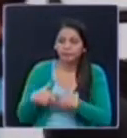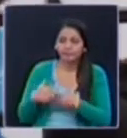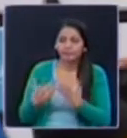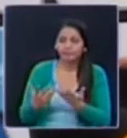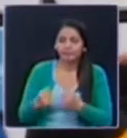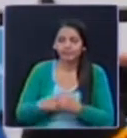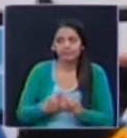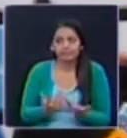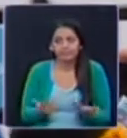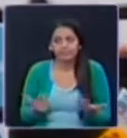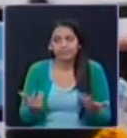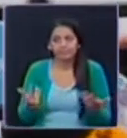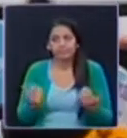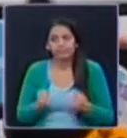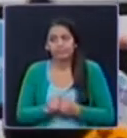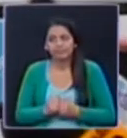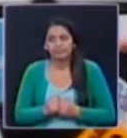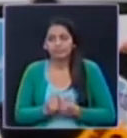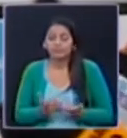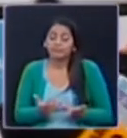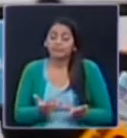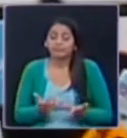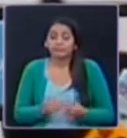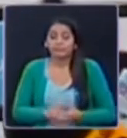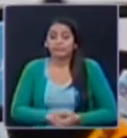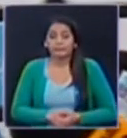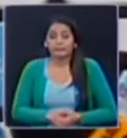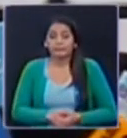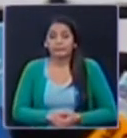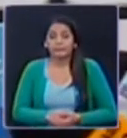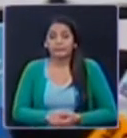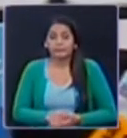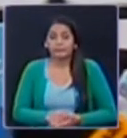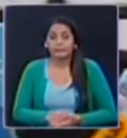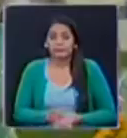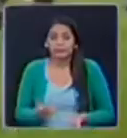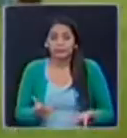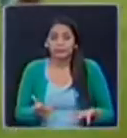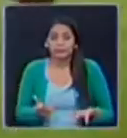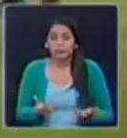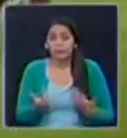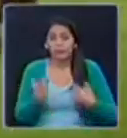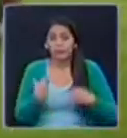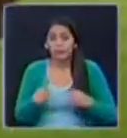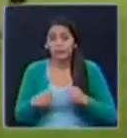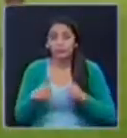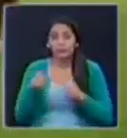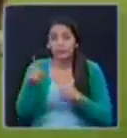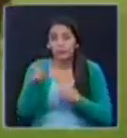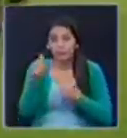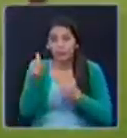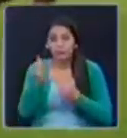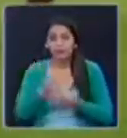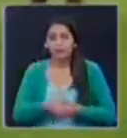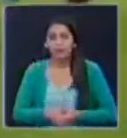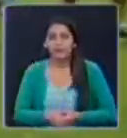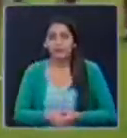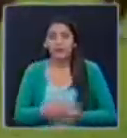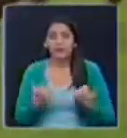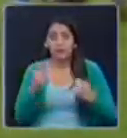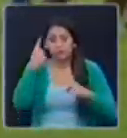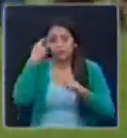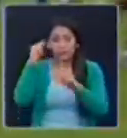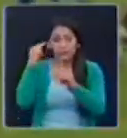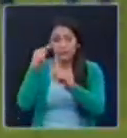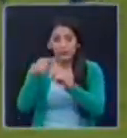pase. Y lógicamente el mea culpa que uno hace es ese. El objetivo inmediato de los azules es vencer a